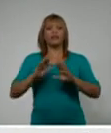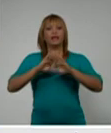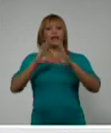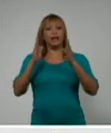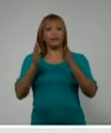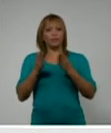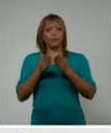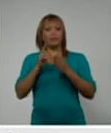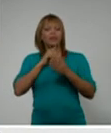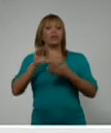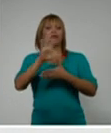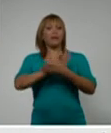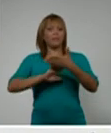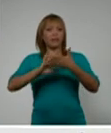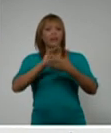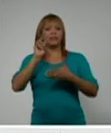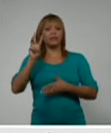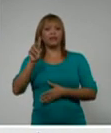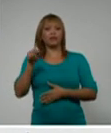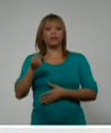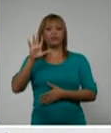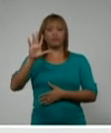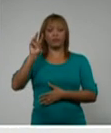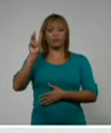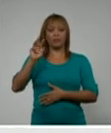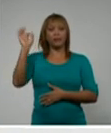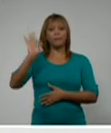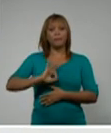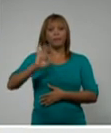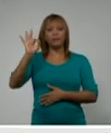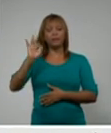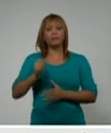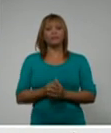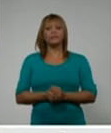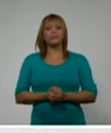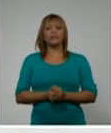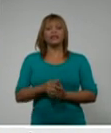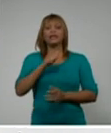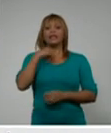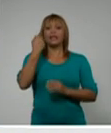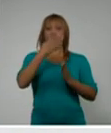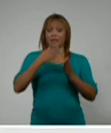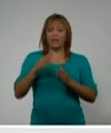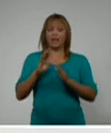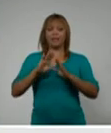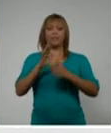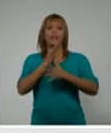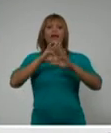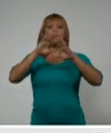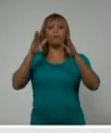es de 3,53%, y la letalidad del mundo, que es de